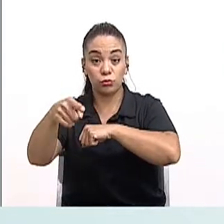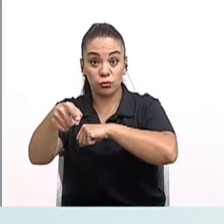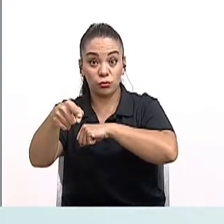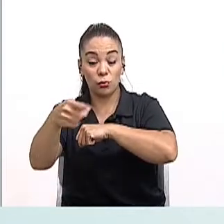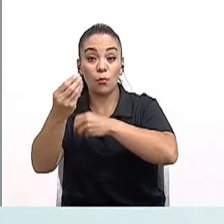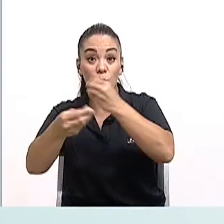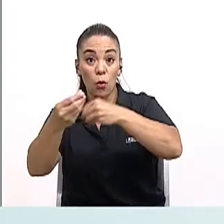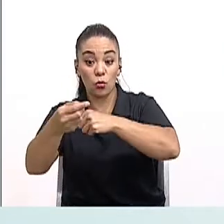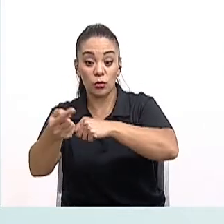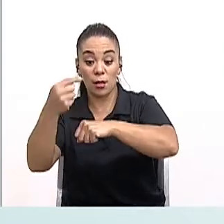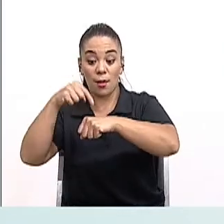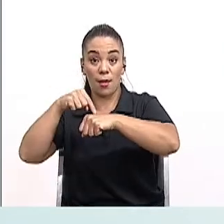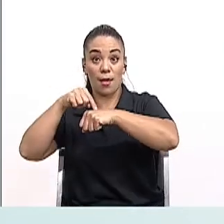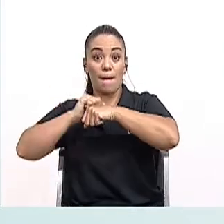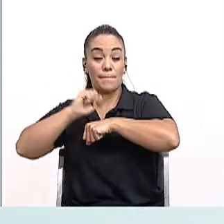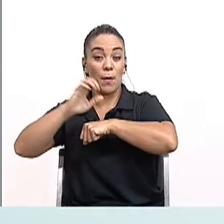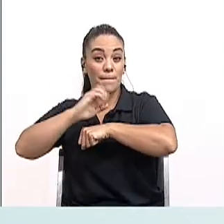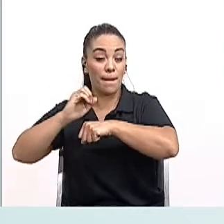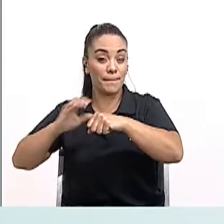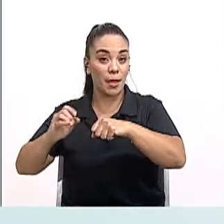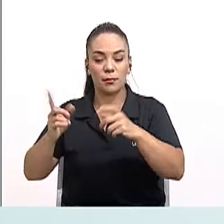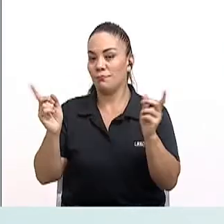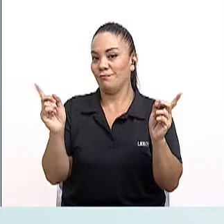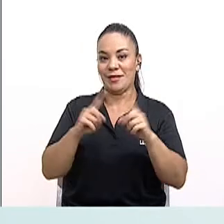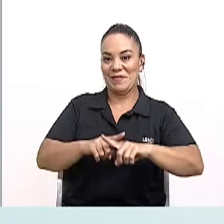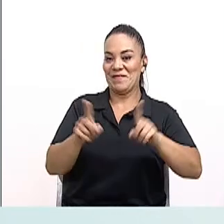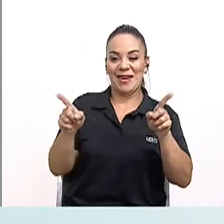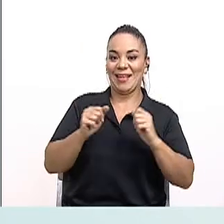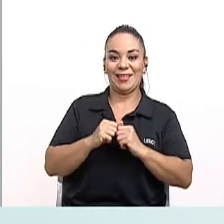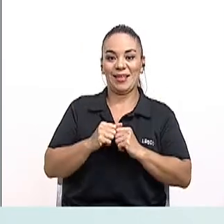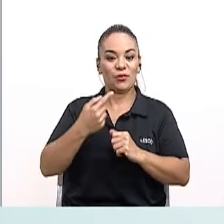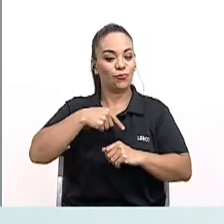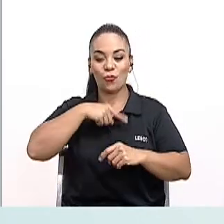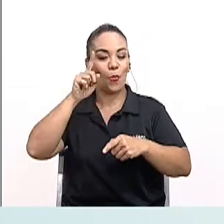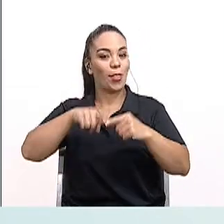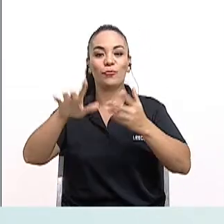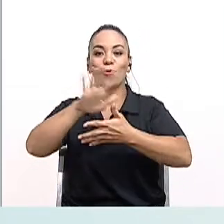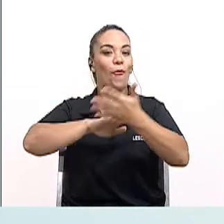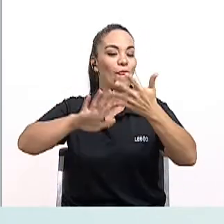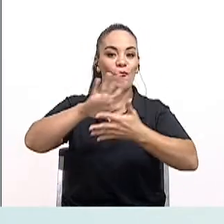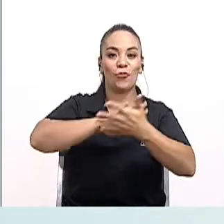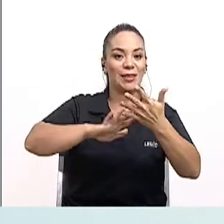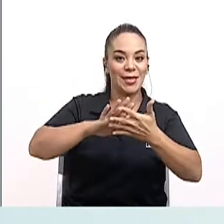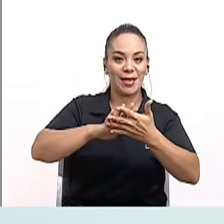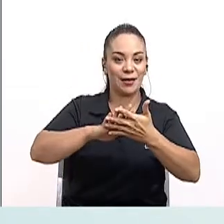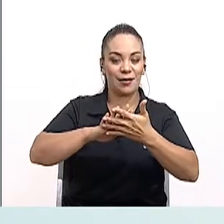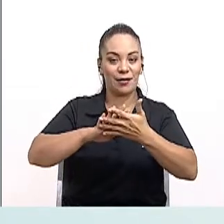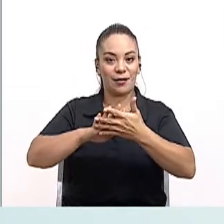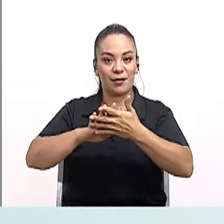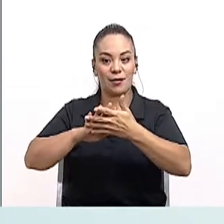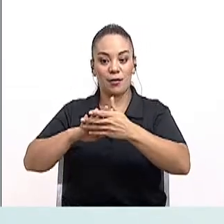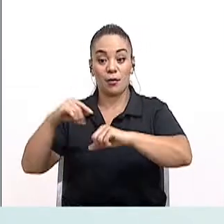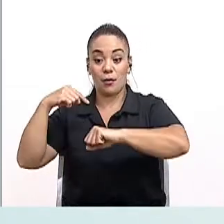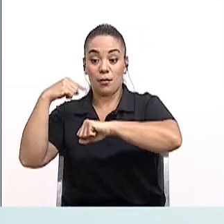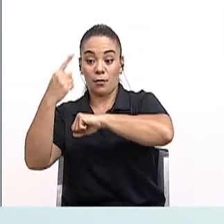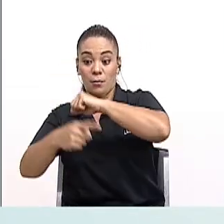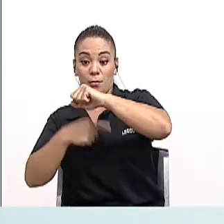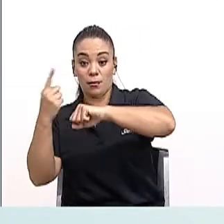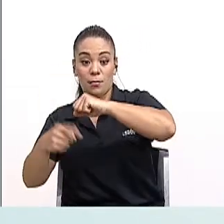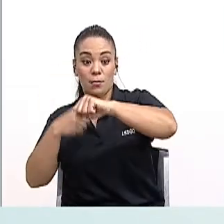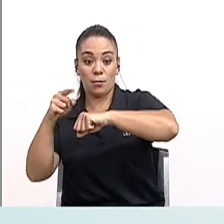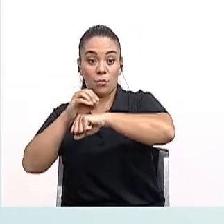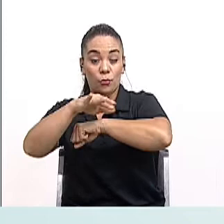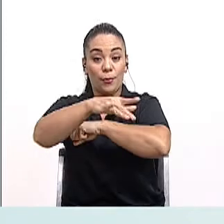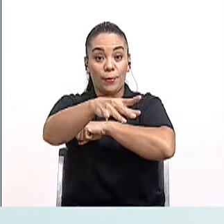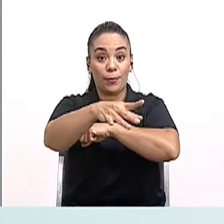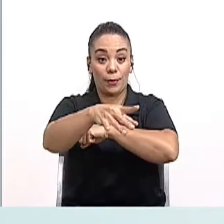fenómeno radiactivo. Y aquí es lo interesante, no debemos confundir entonces que todas las radiaciones provienen de esos procesos de los